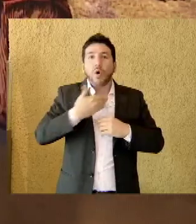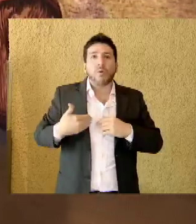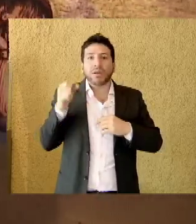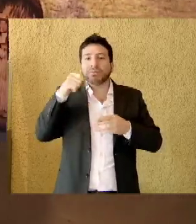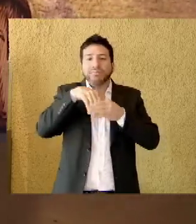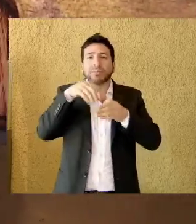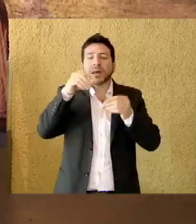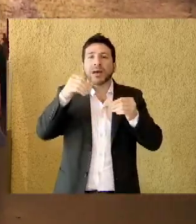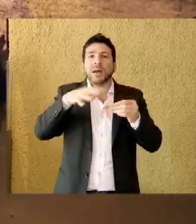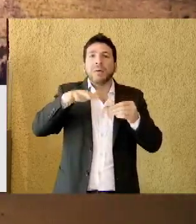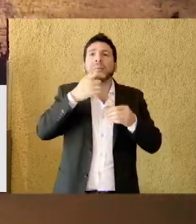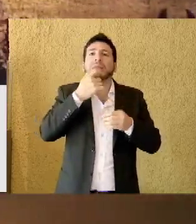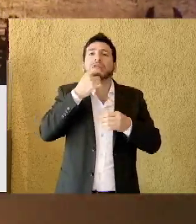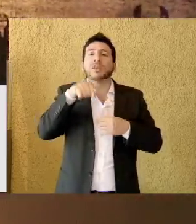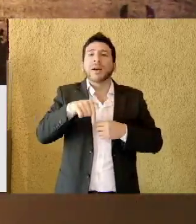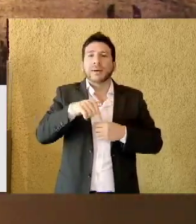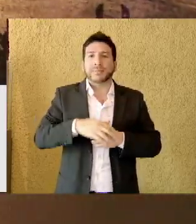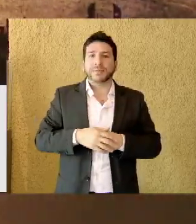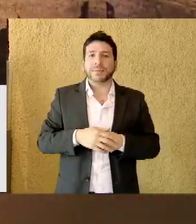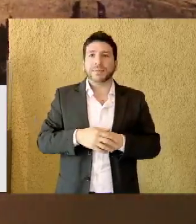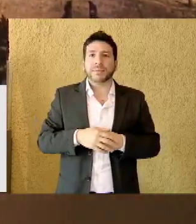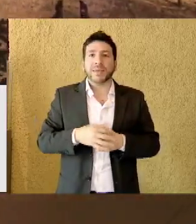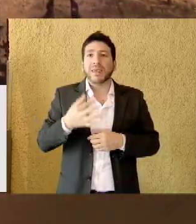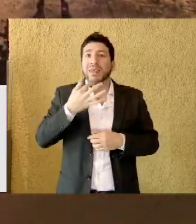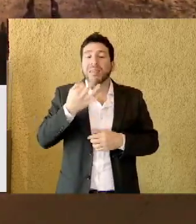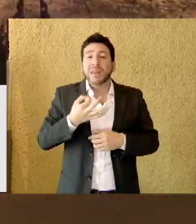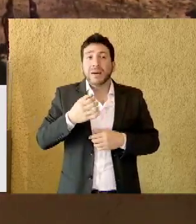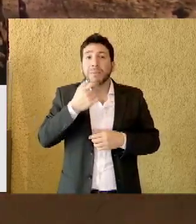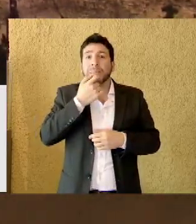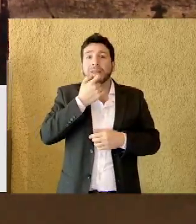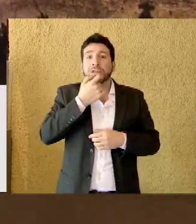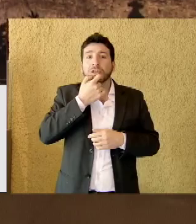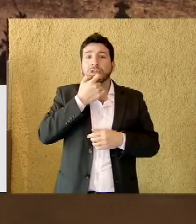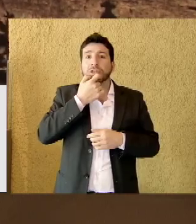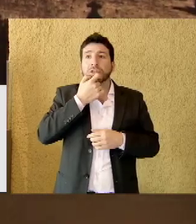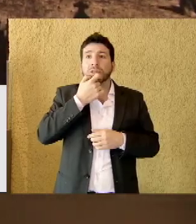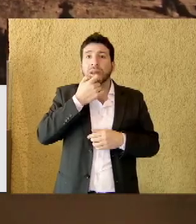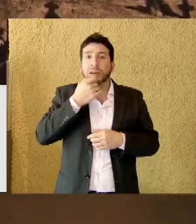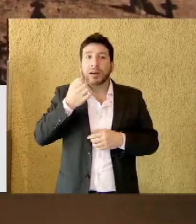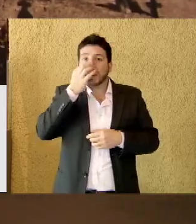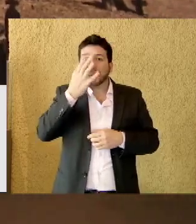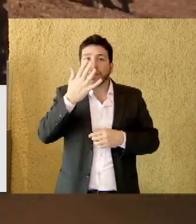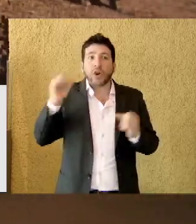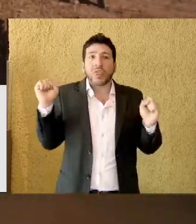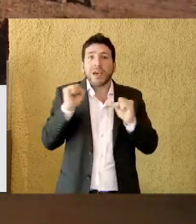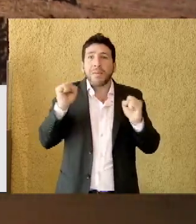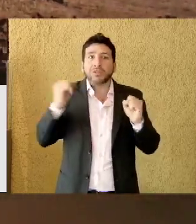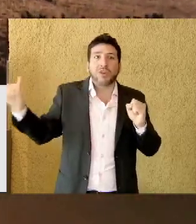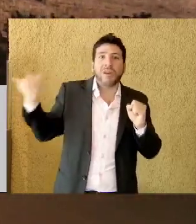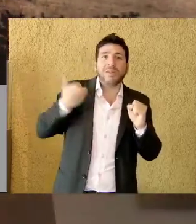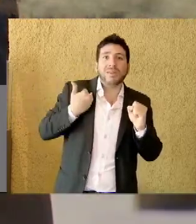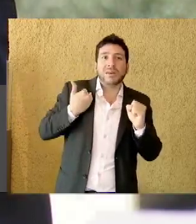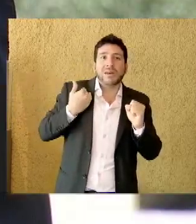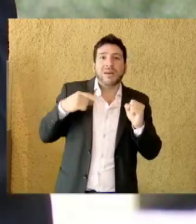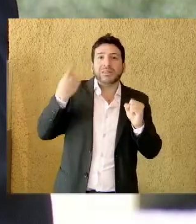que estaba en Mendoza. En realidad, Mendoza recibe la noticia del 25 de mayo después